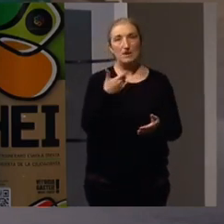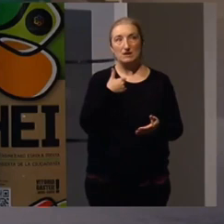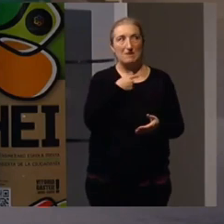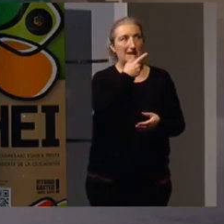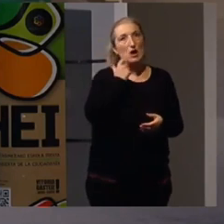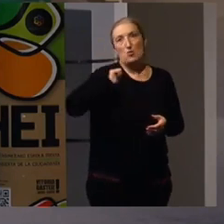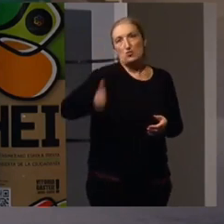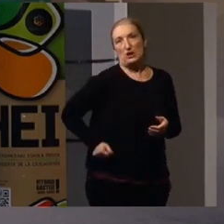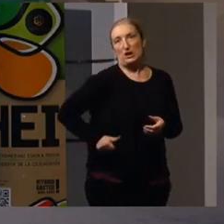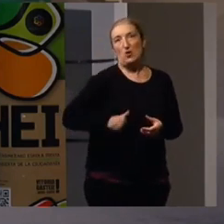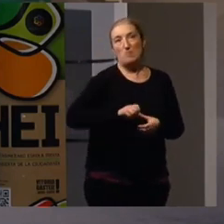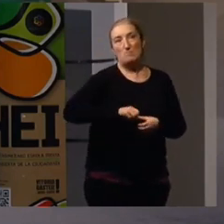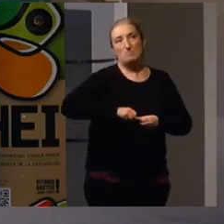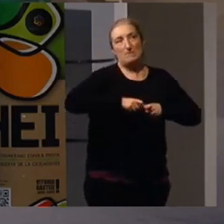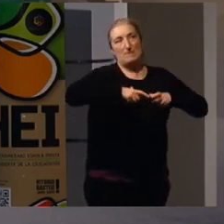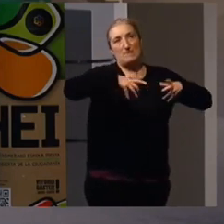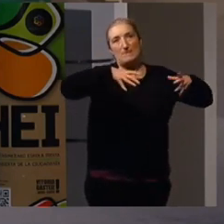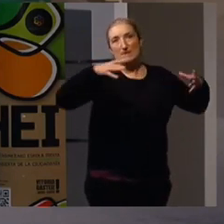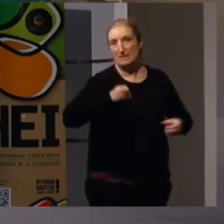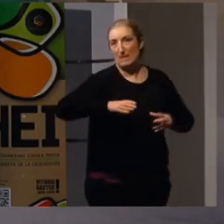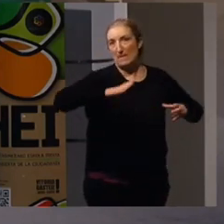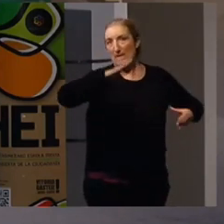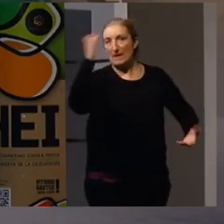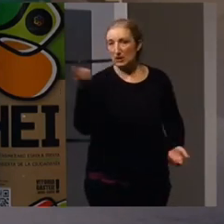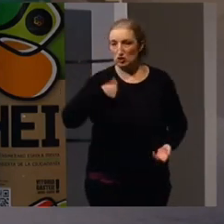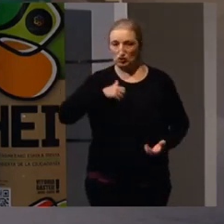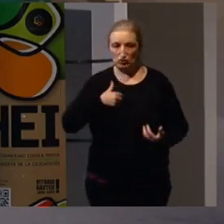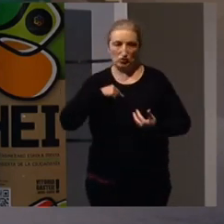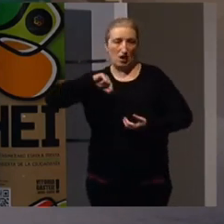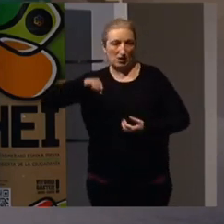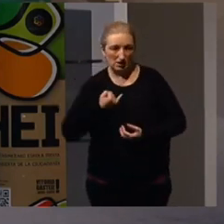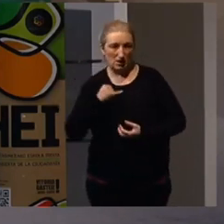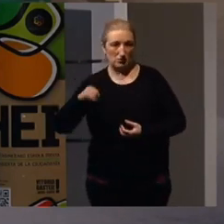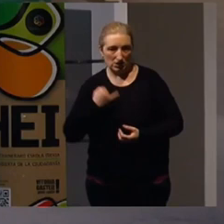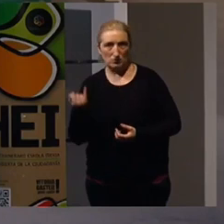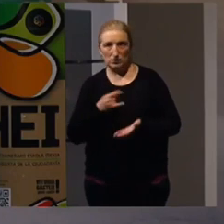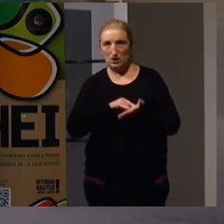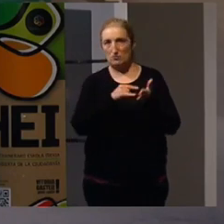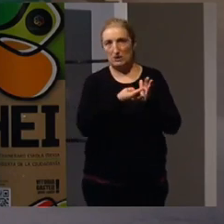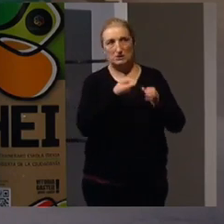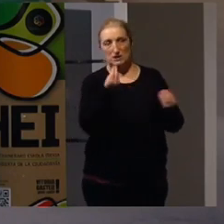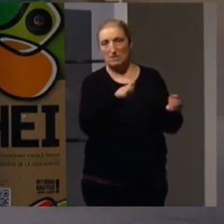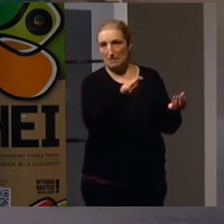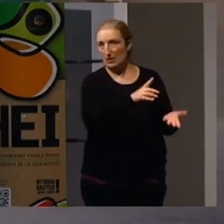sea más rico cada vez, todos los demás estemos con esta sensación de eterno agotamiento, ¿no?